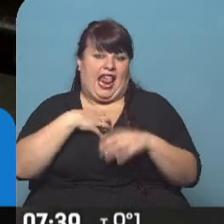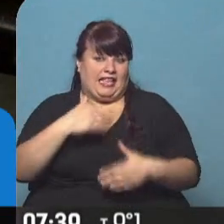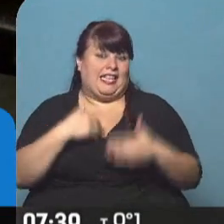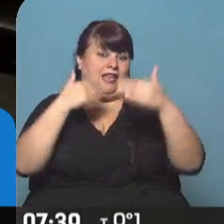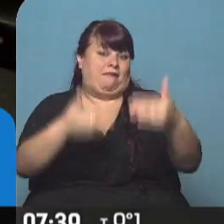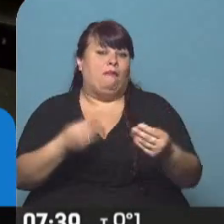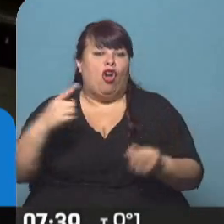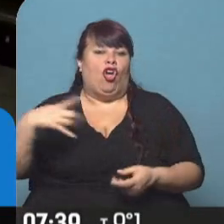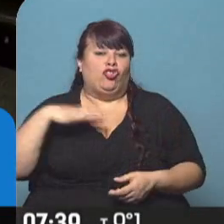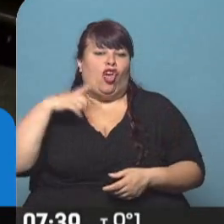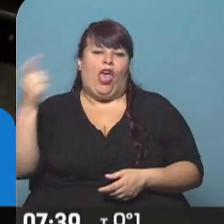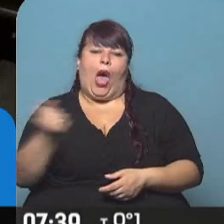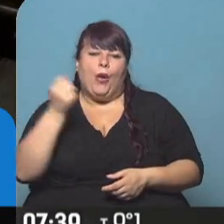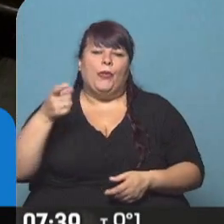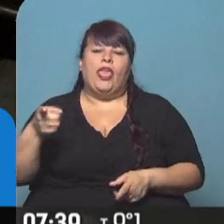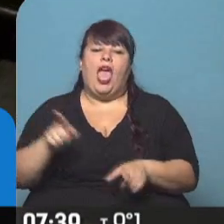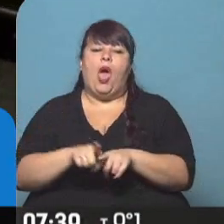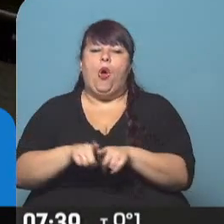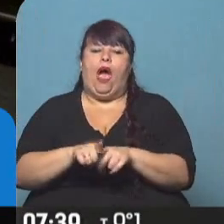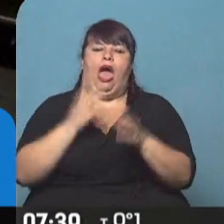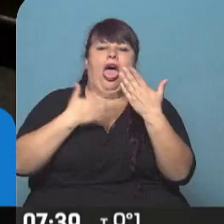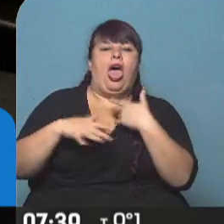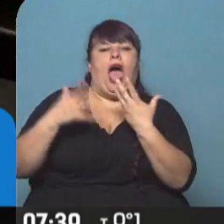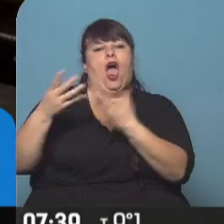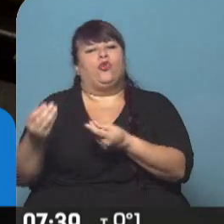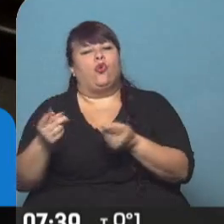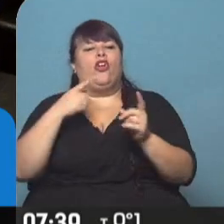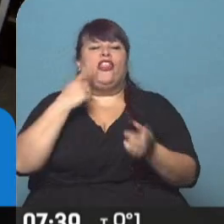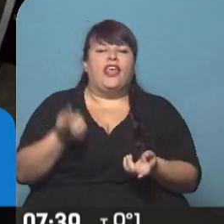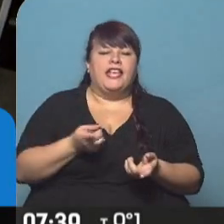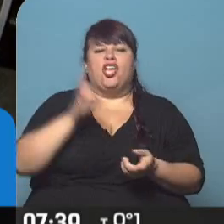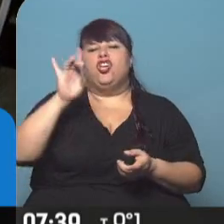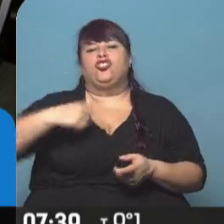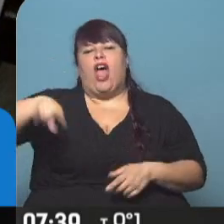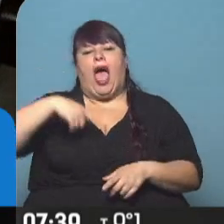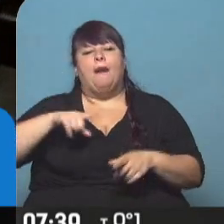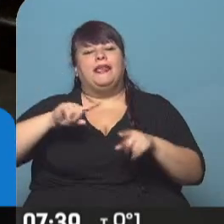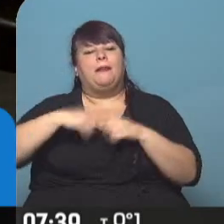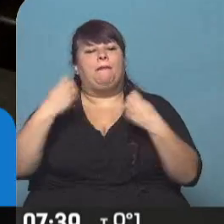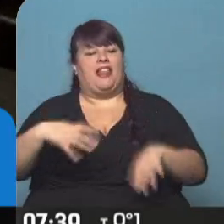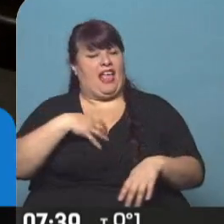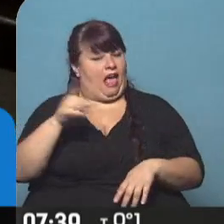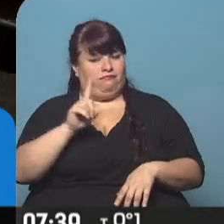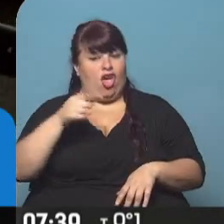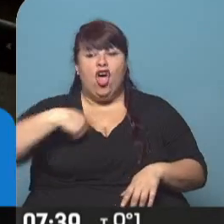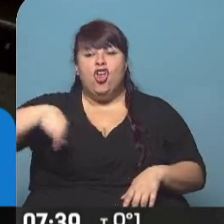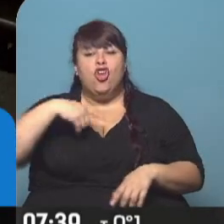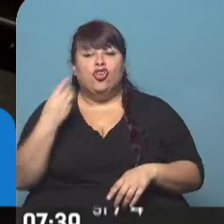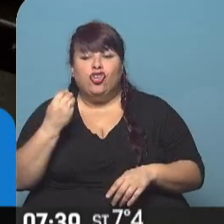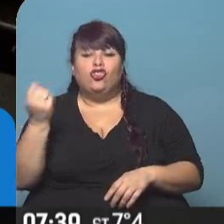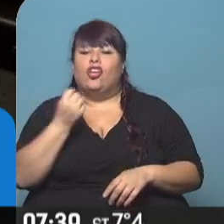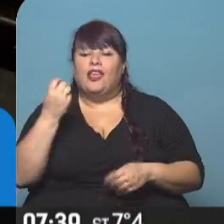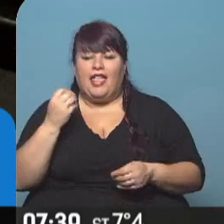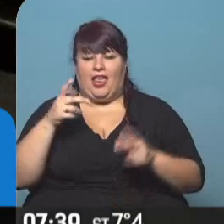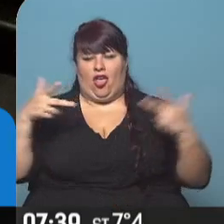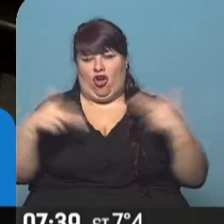porque siguen tratando de justificar y decir que lo único que hacemos con la medida es perder clases, cuando nosotros lo que estamos haciendo es tratar